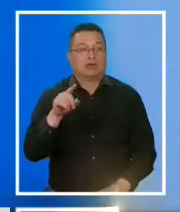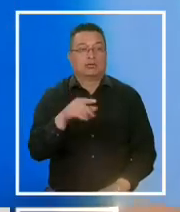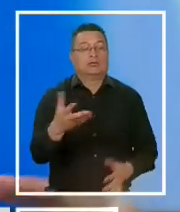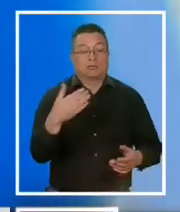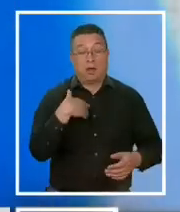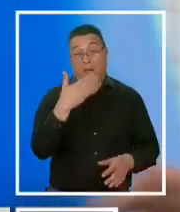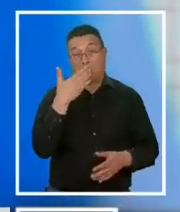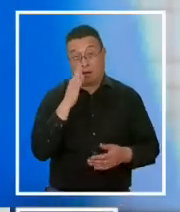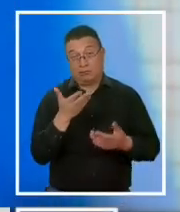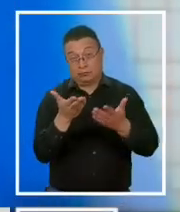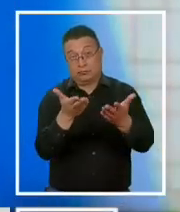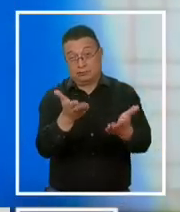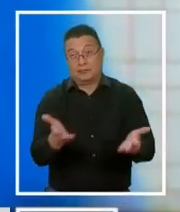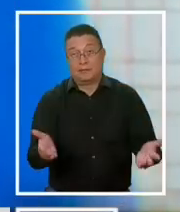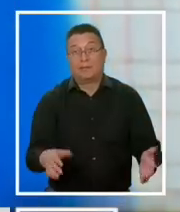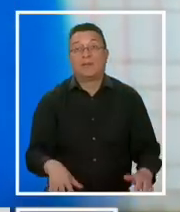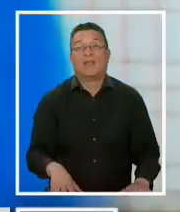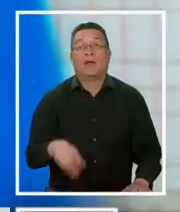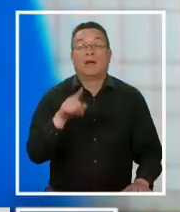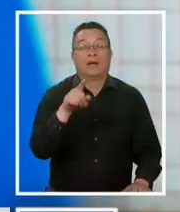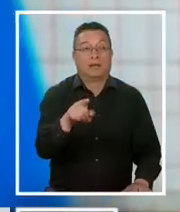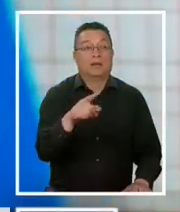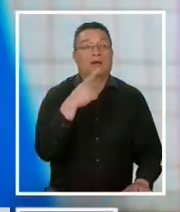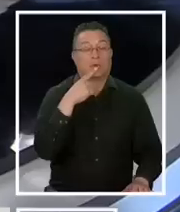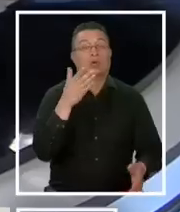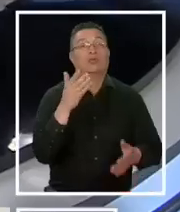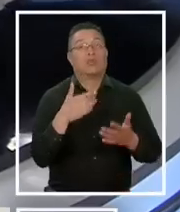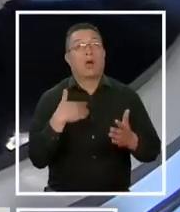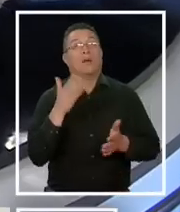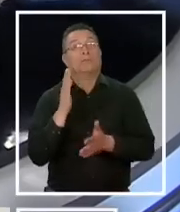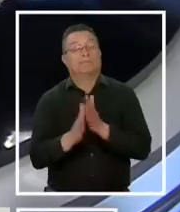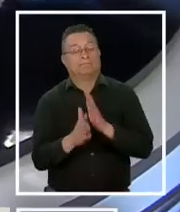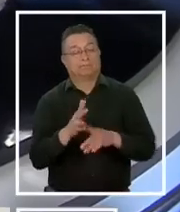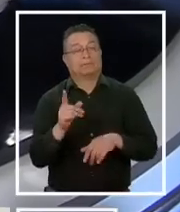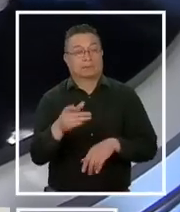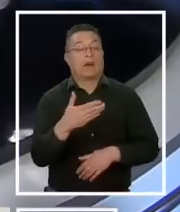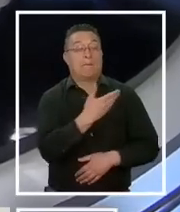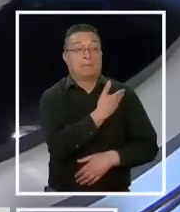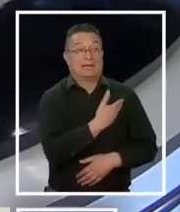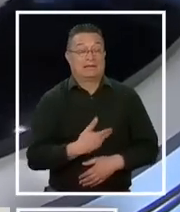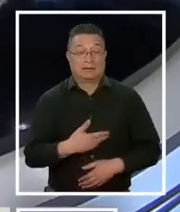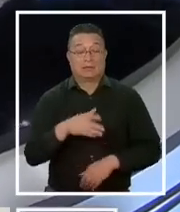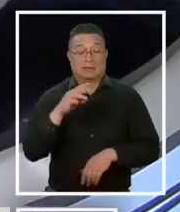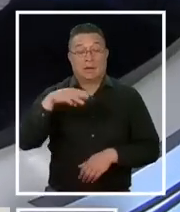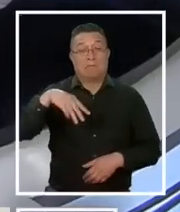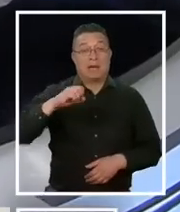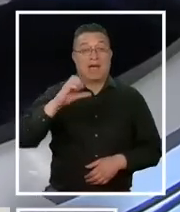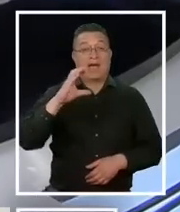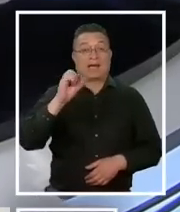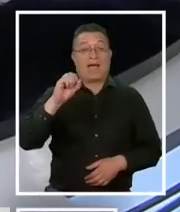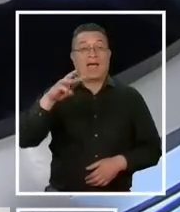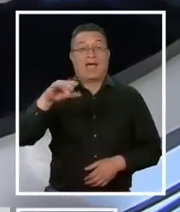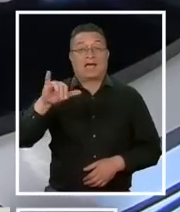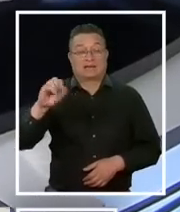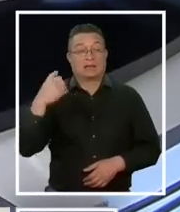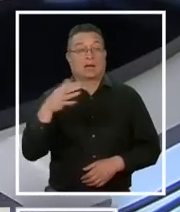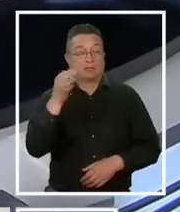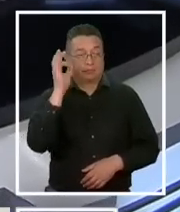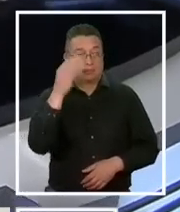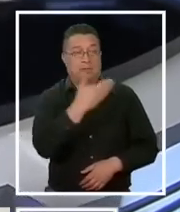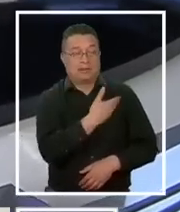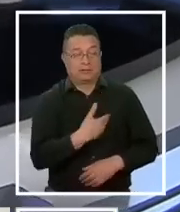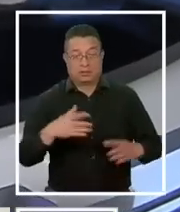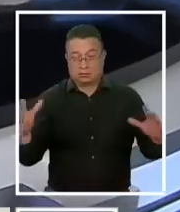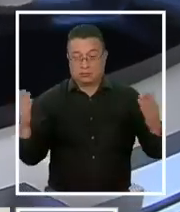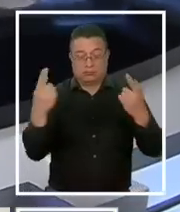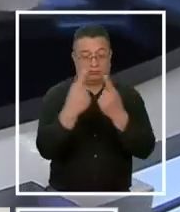Por otra parte su partido al presidente Javier macaya que llegó una reunión con el presidente de la república